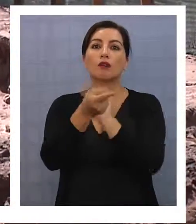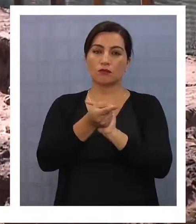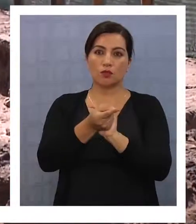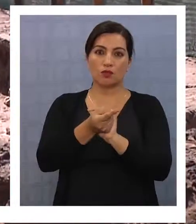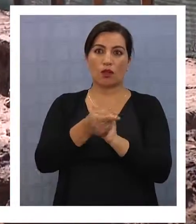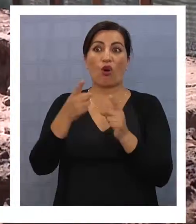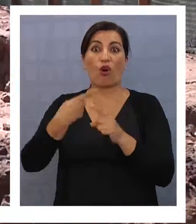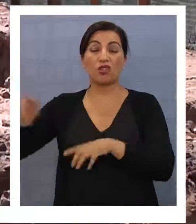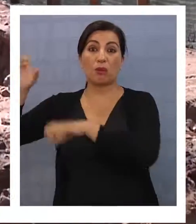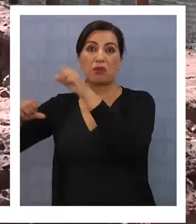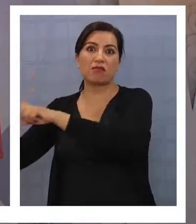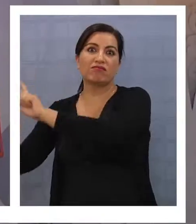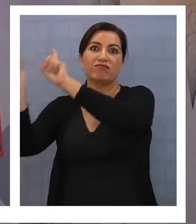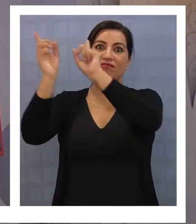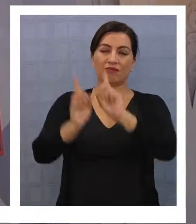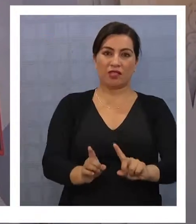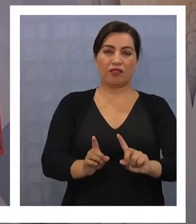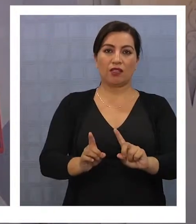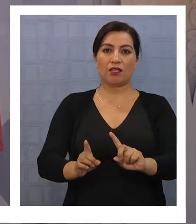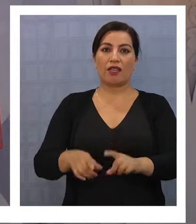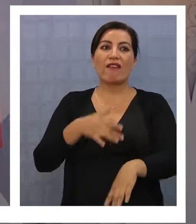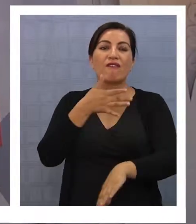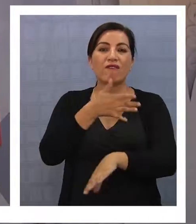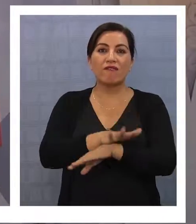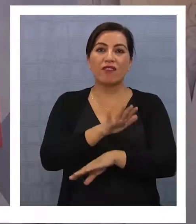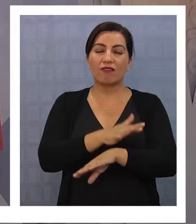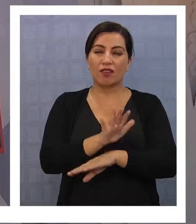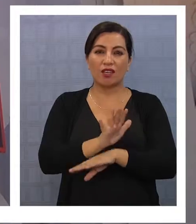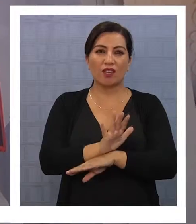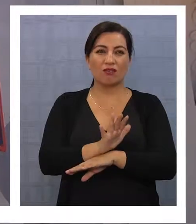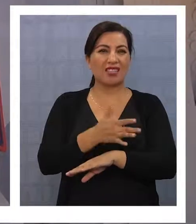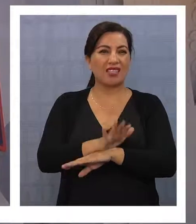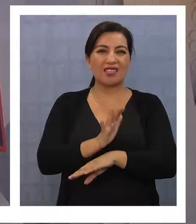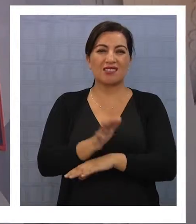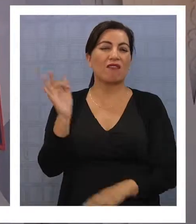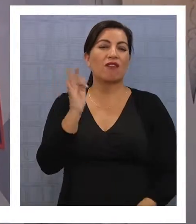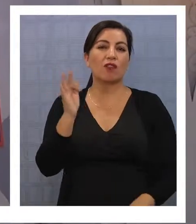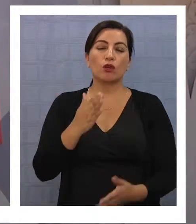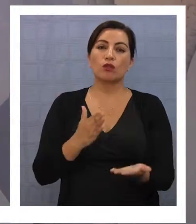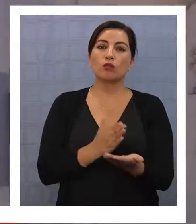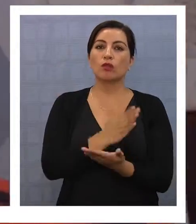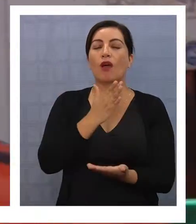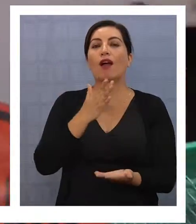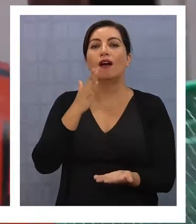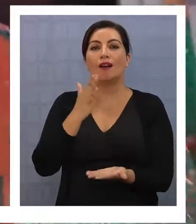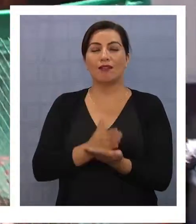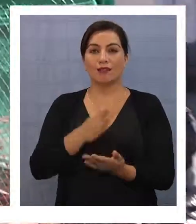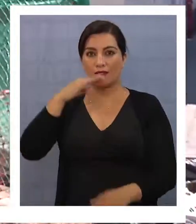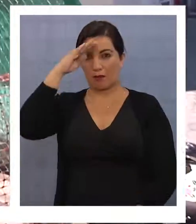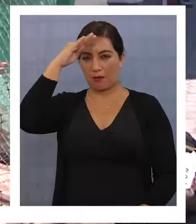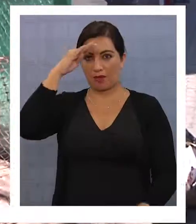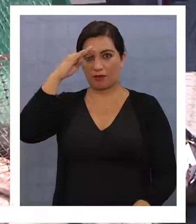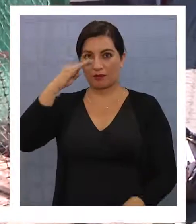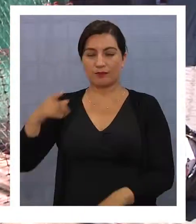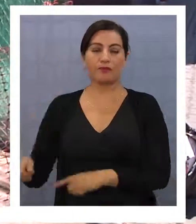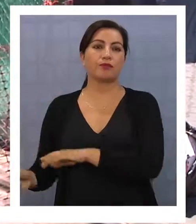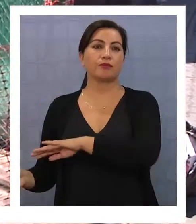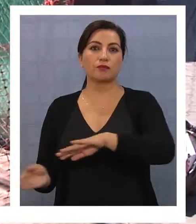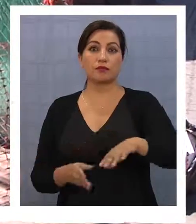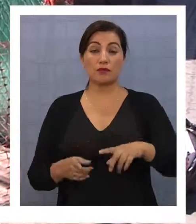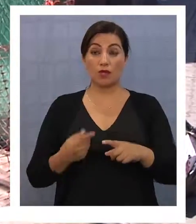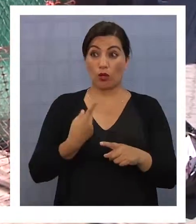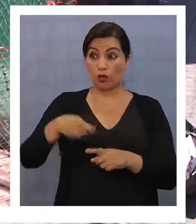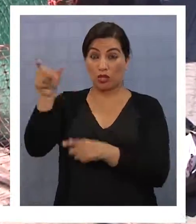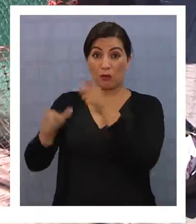y empezaría el 15 de febrero a mayo, pero el proyecto original no era ese. Otros comerciantes